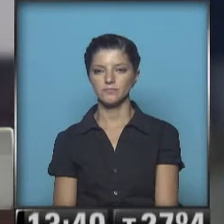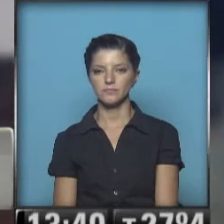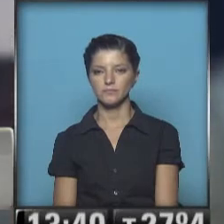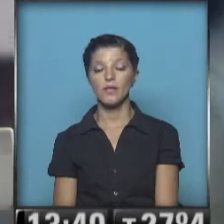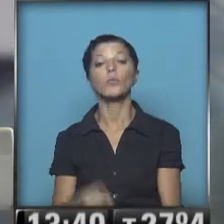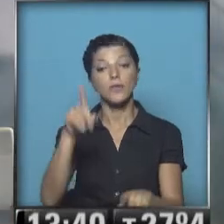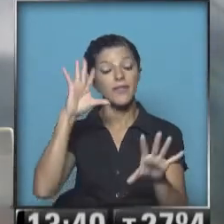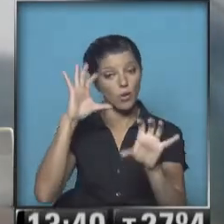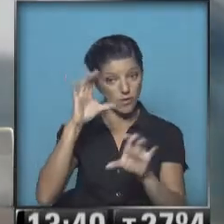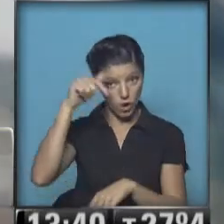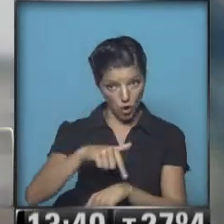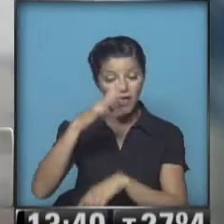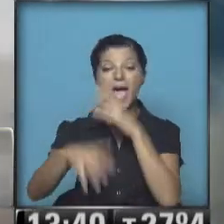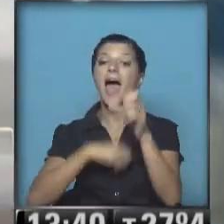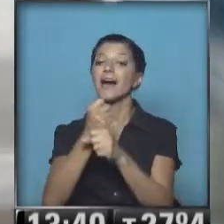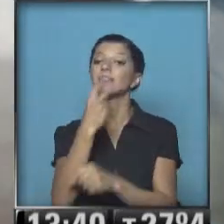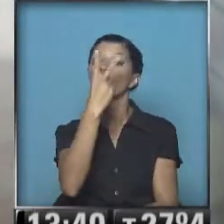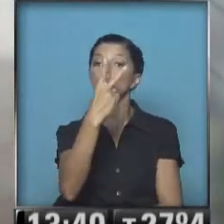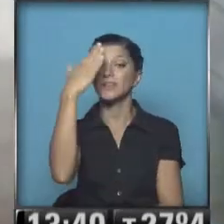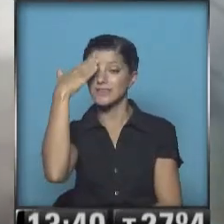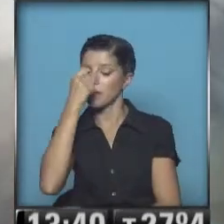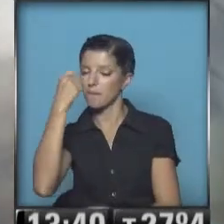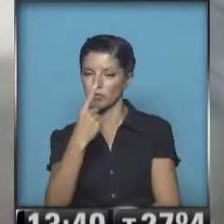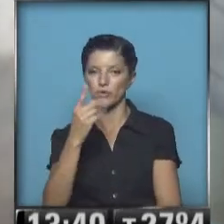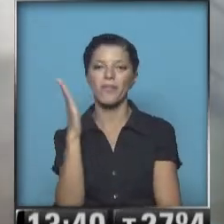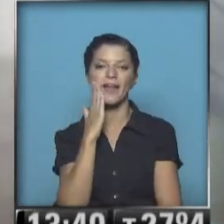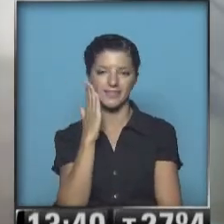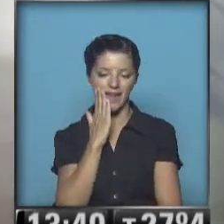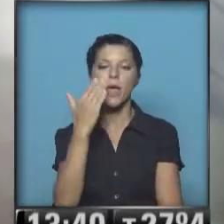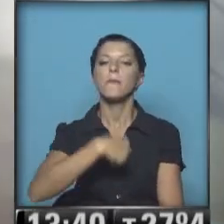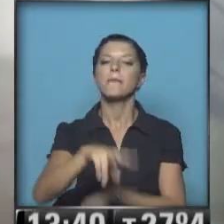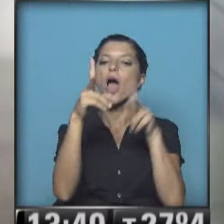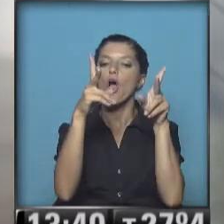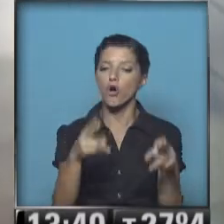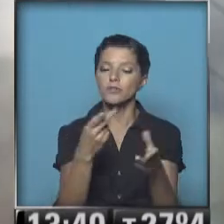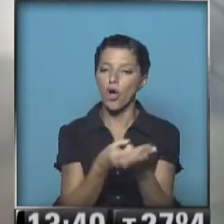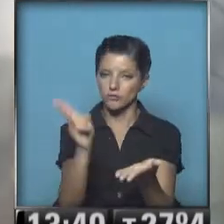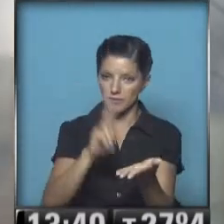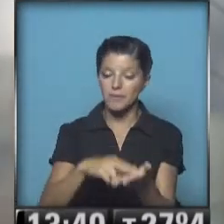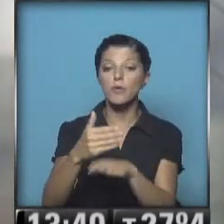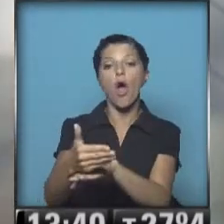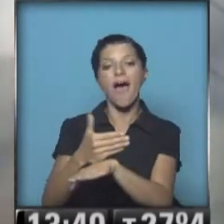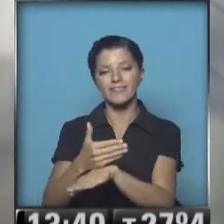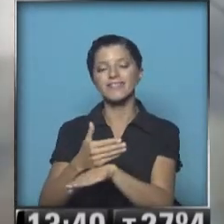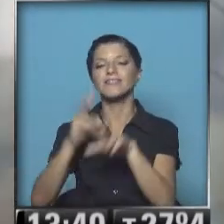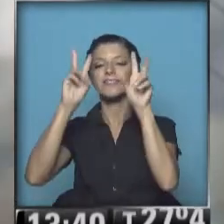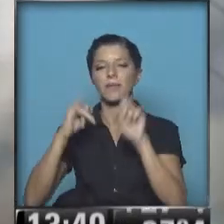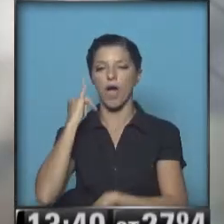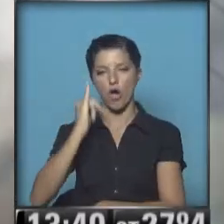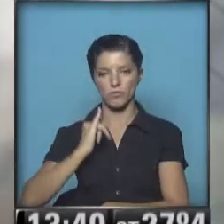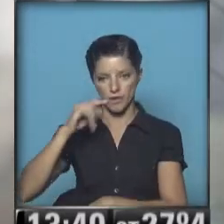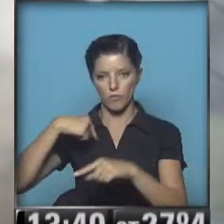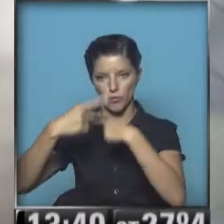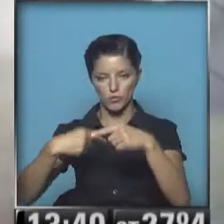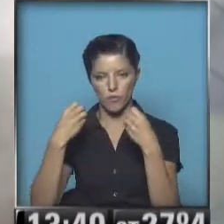0800-444-1777-4535-0709. Recuerden, hoy hasta las 2:15 de la tarde. Nos vamos a una nueva pausa, no sin antes adelantarles el tema que vamos